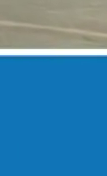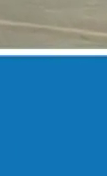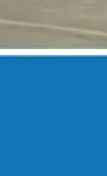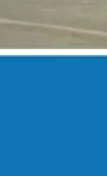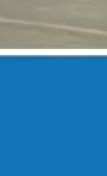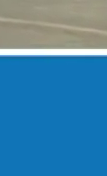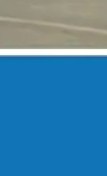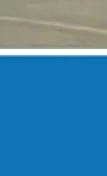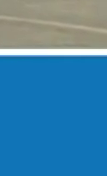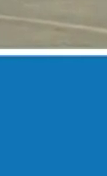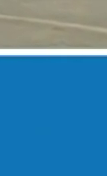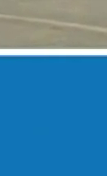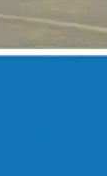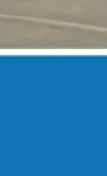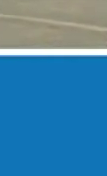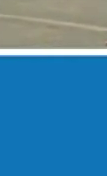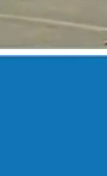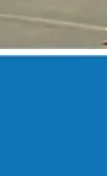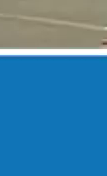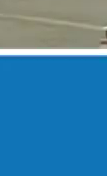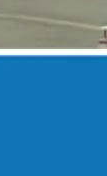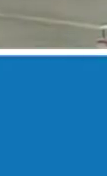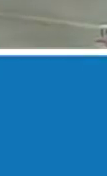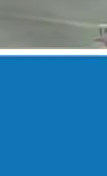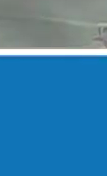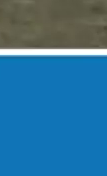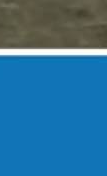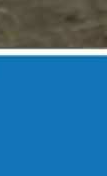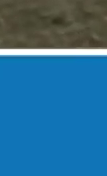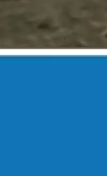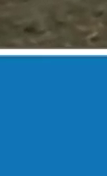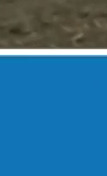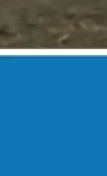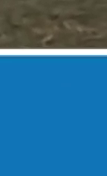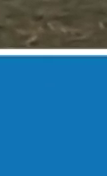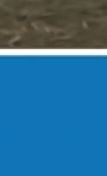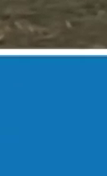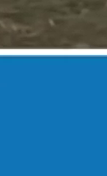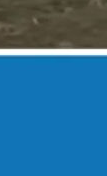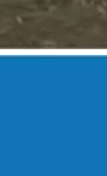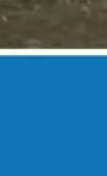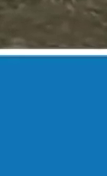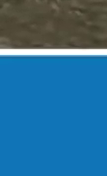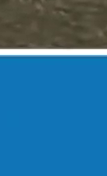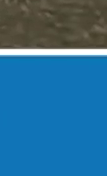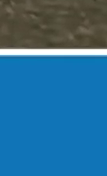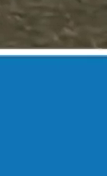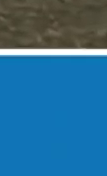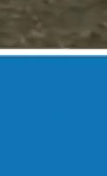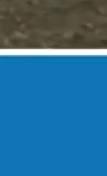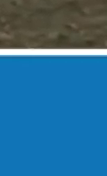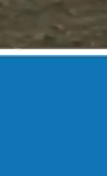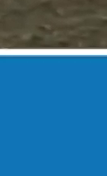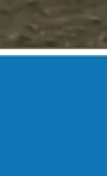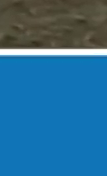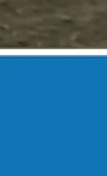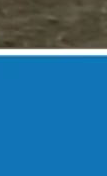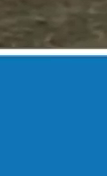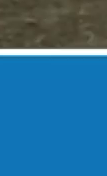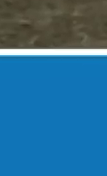en pleno proceso de producción cuando apenas empiezan a llegar las lluvias y